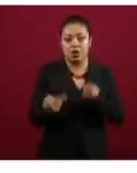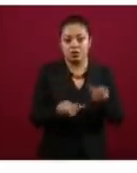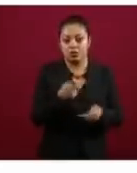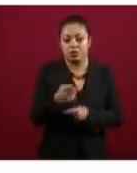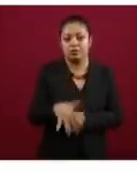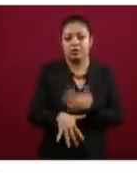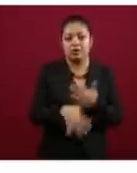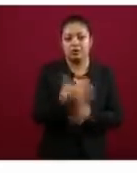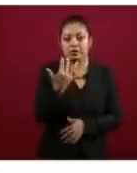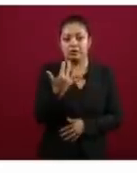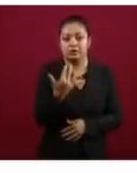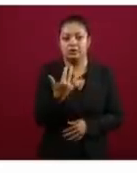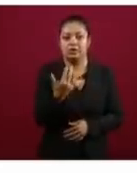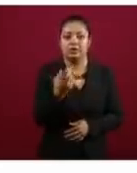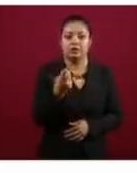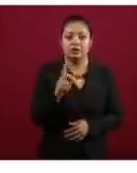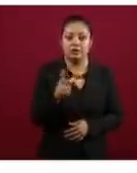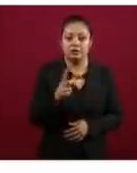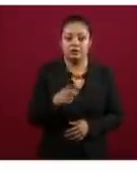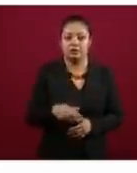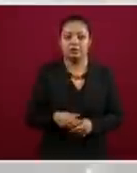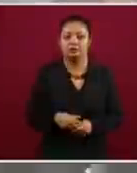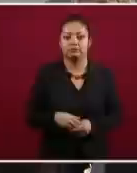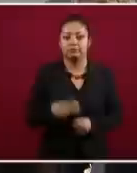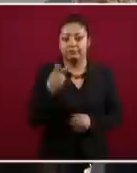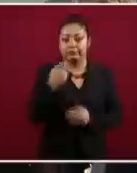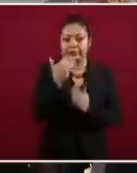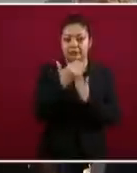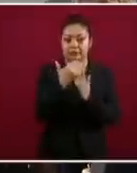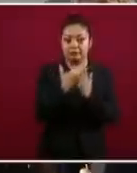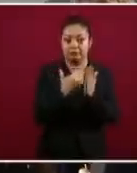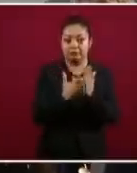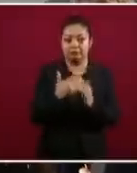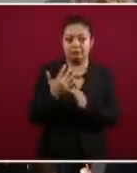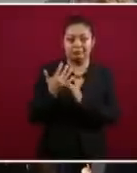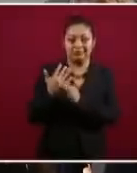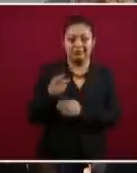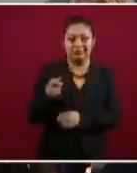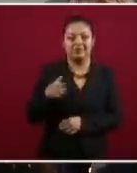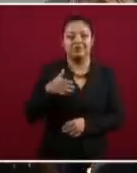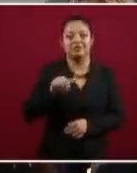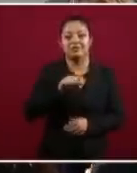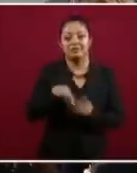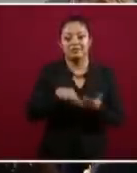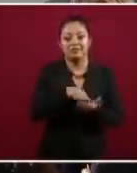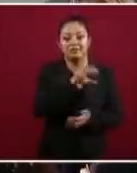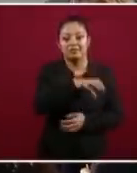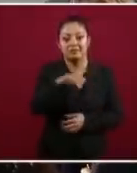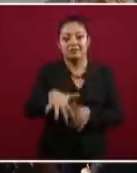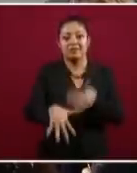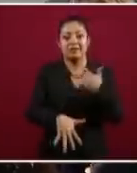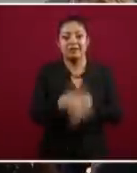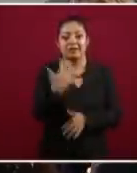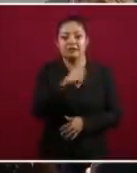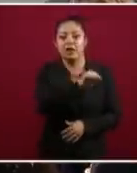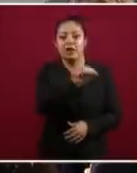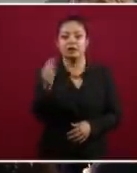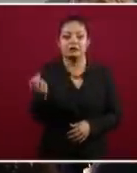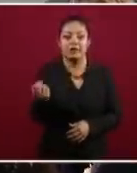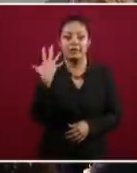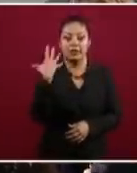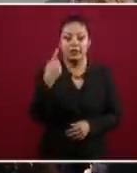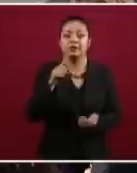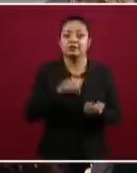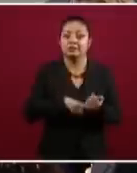consultiva el 15 de diciembre. Estos son, pues, las sedes de las asambleas, de las 15 asambleas que